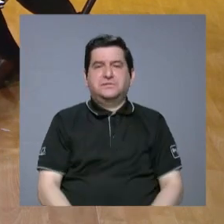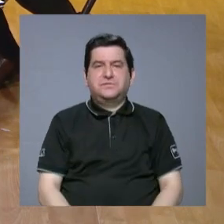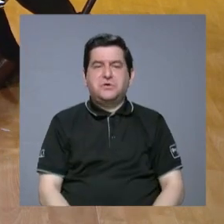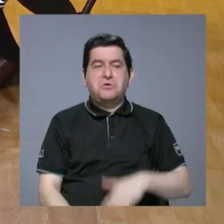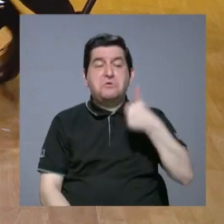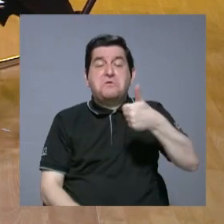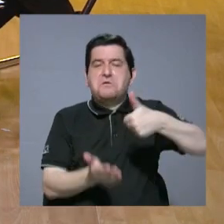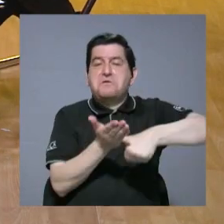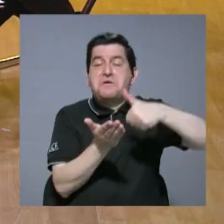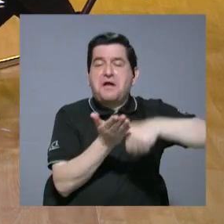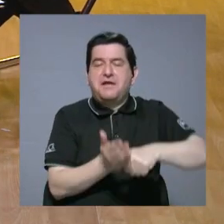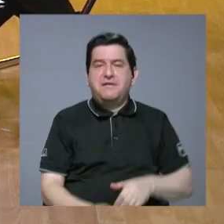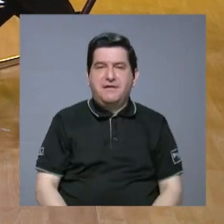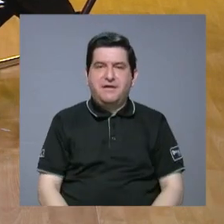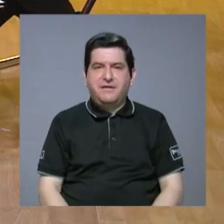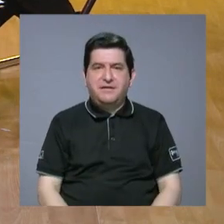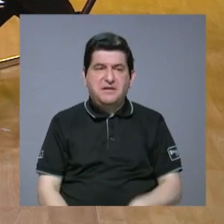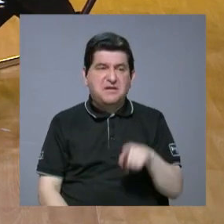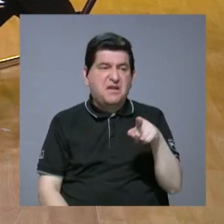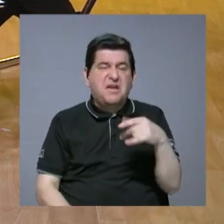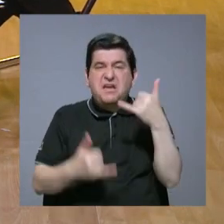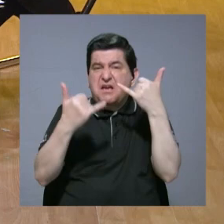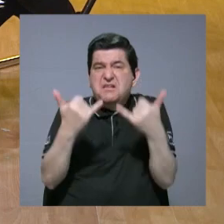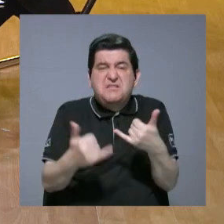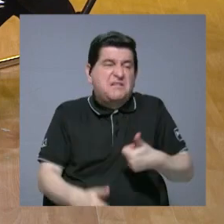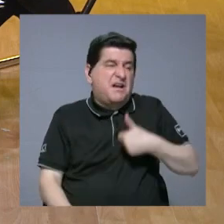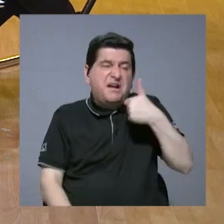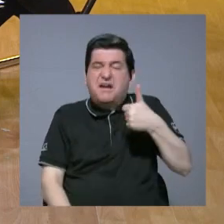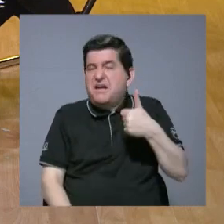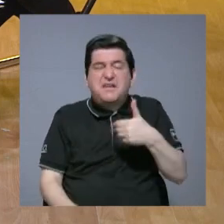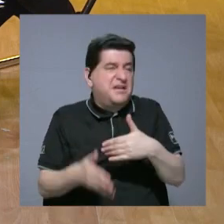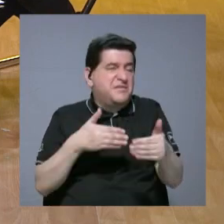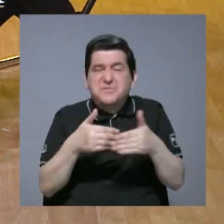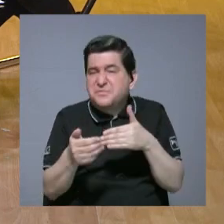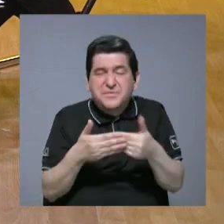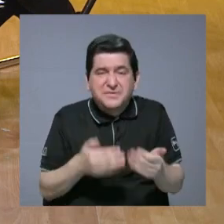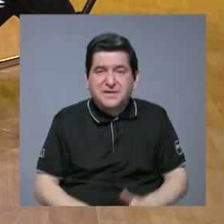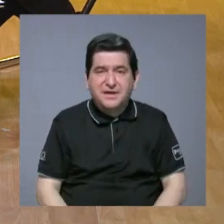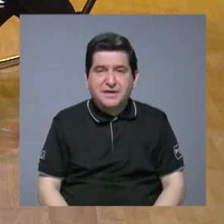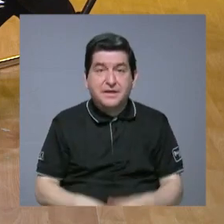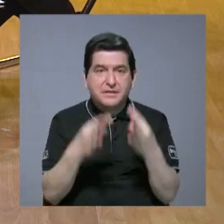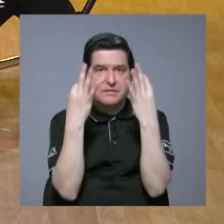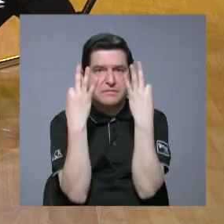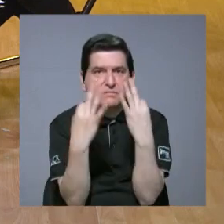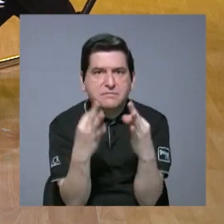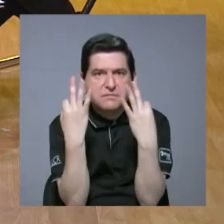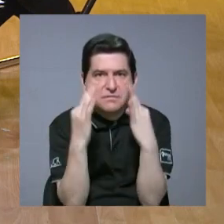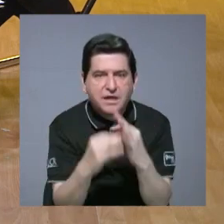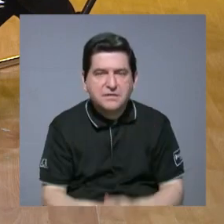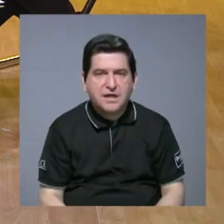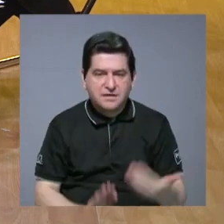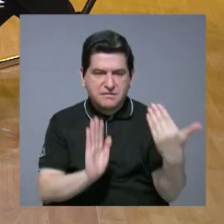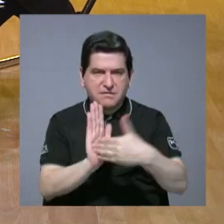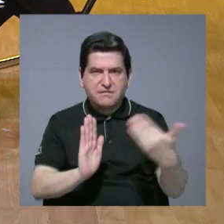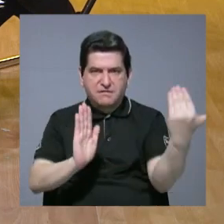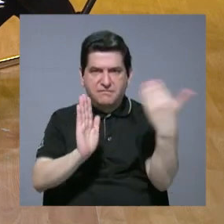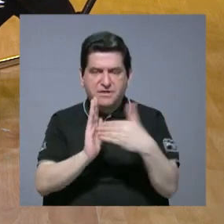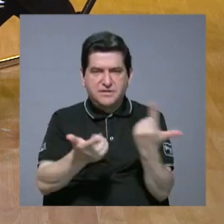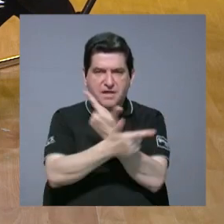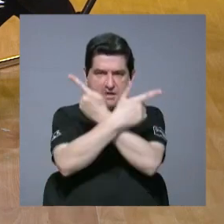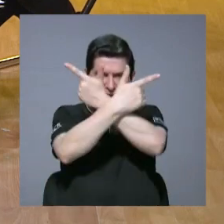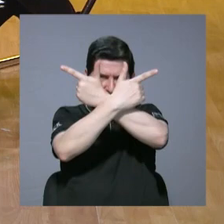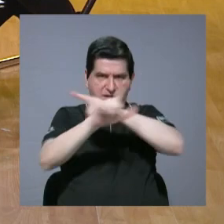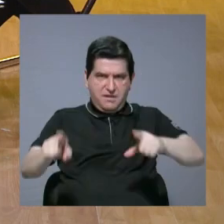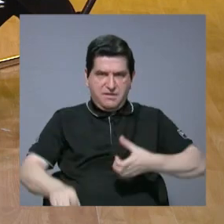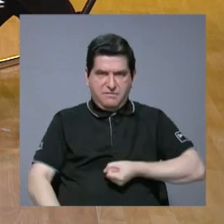una elección que de por sí la tenía ganada, para tratar de cercenar la libertad